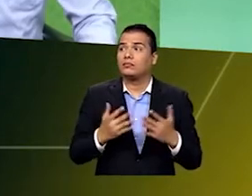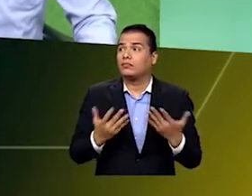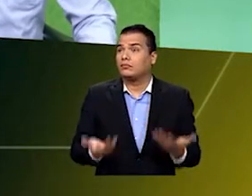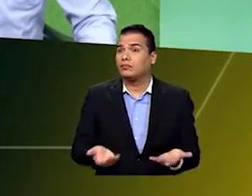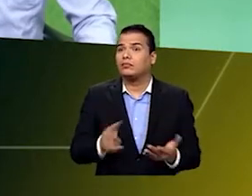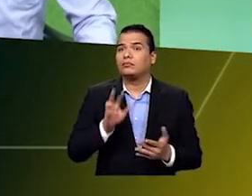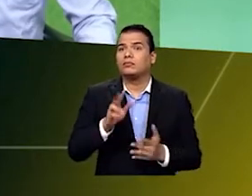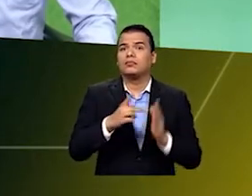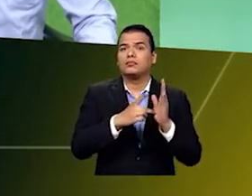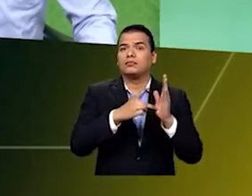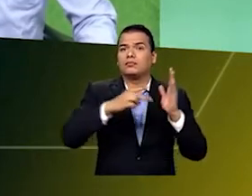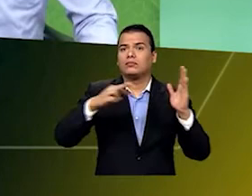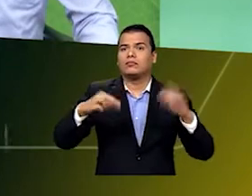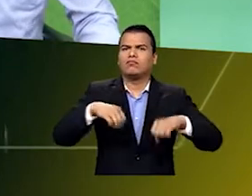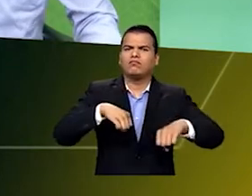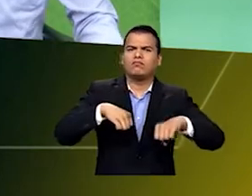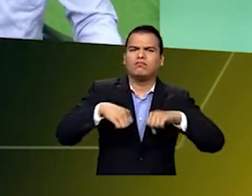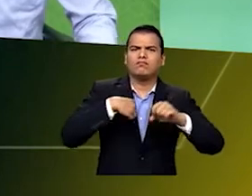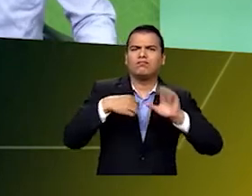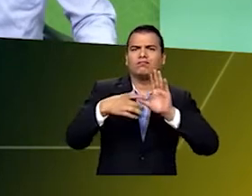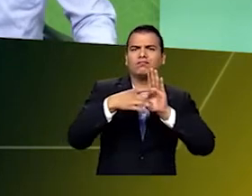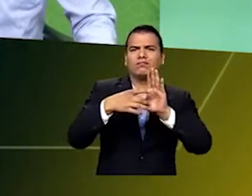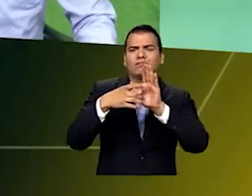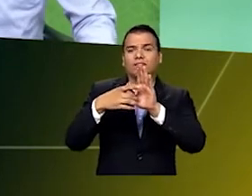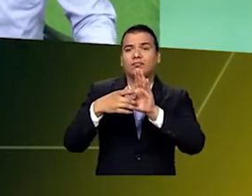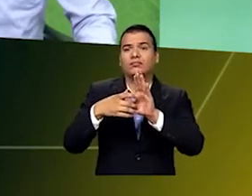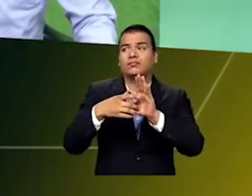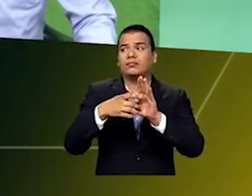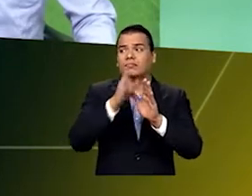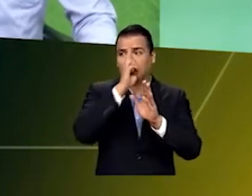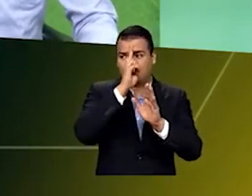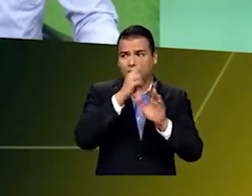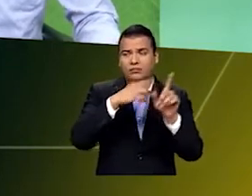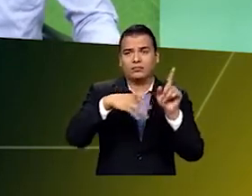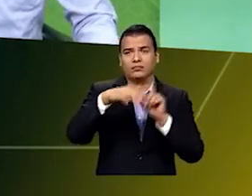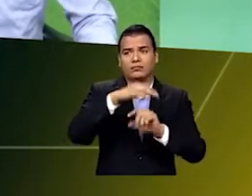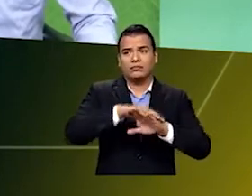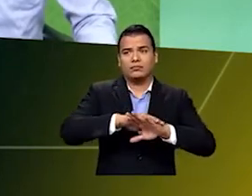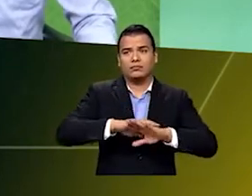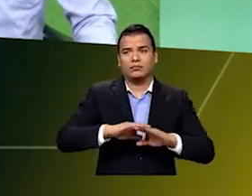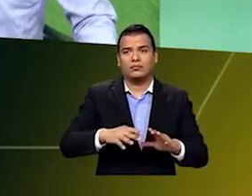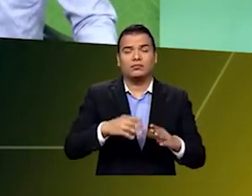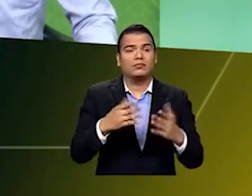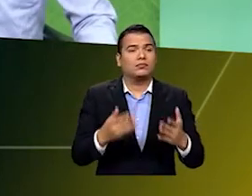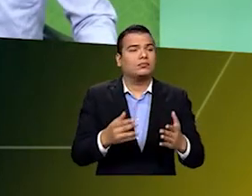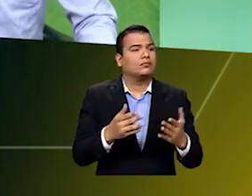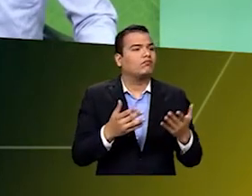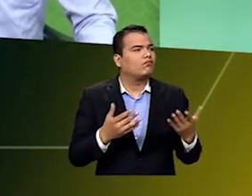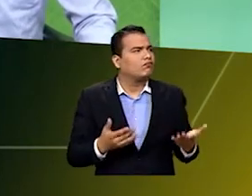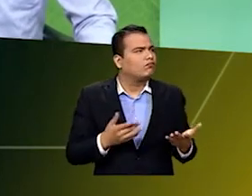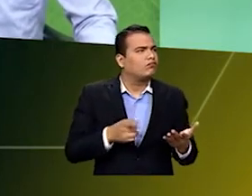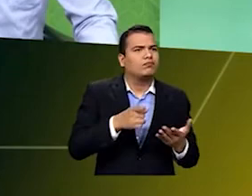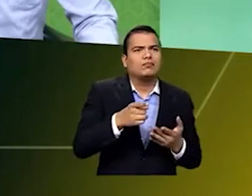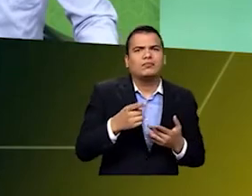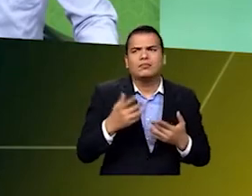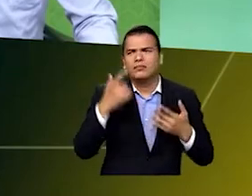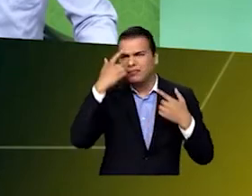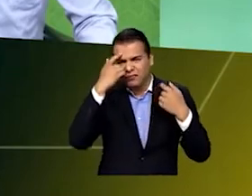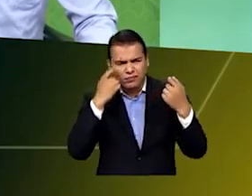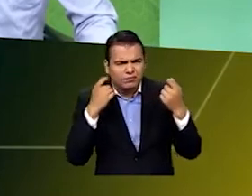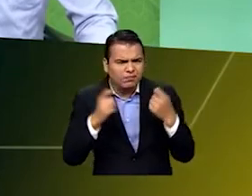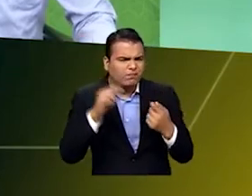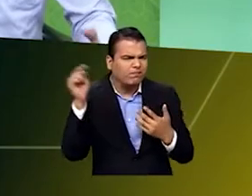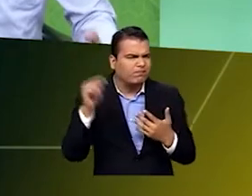tecnologías sostenibles, implementación de herramientas de manejo del paisaje, buscar mercados verdes. Hay estrategias que podemos